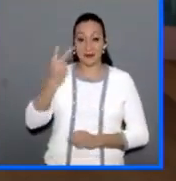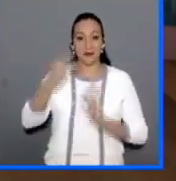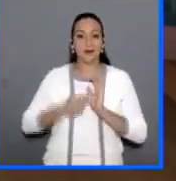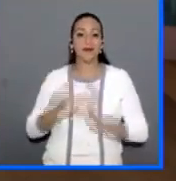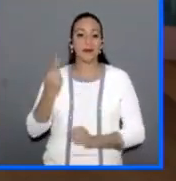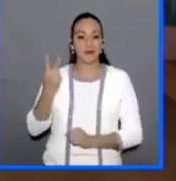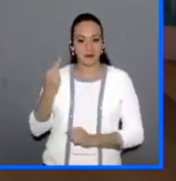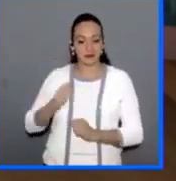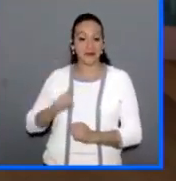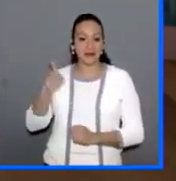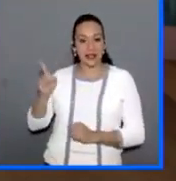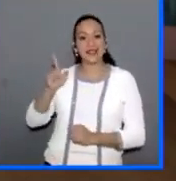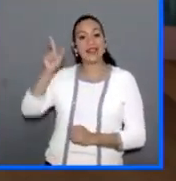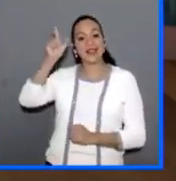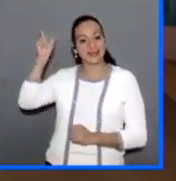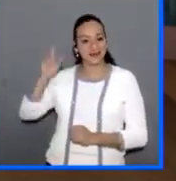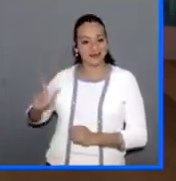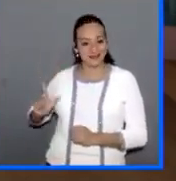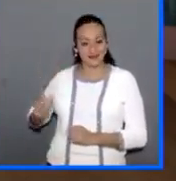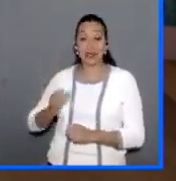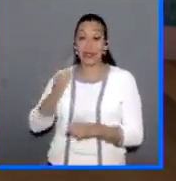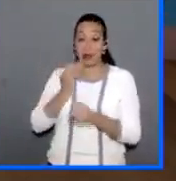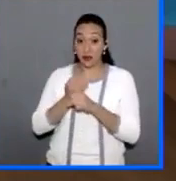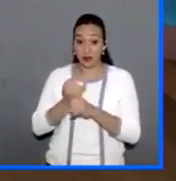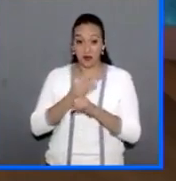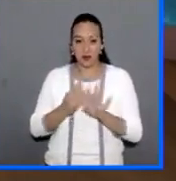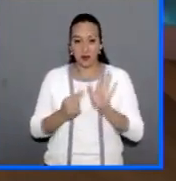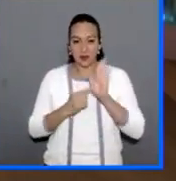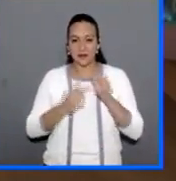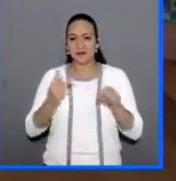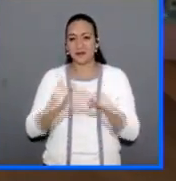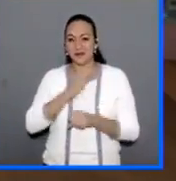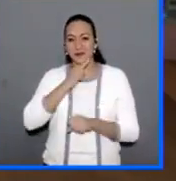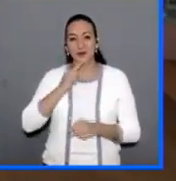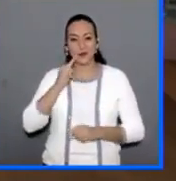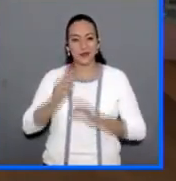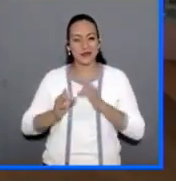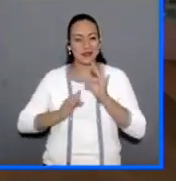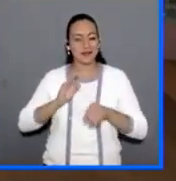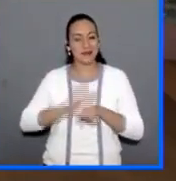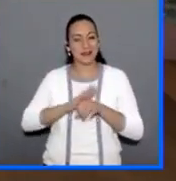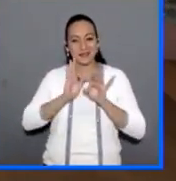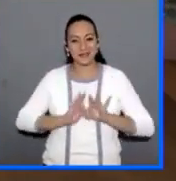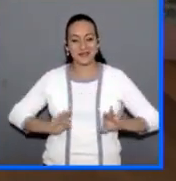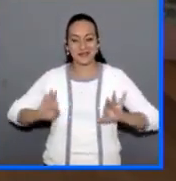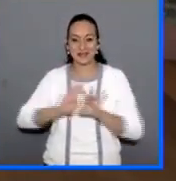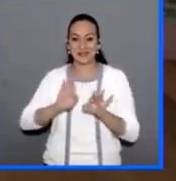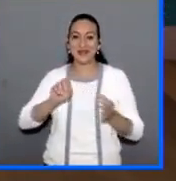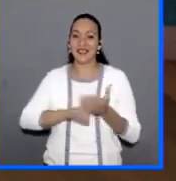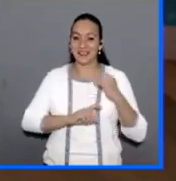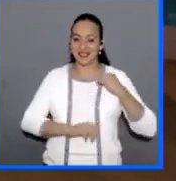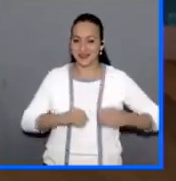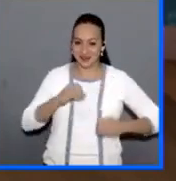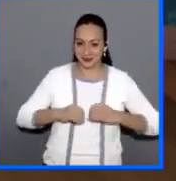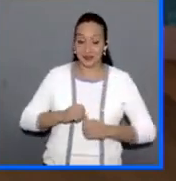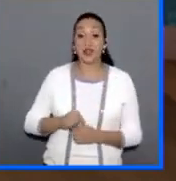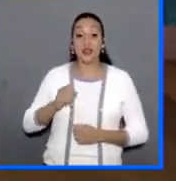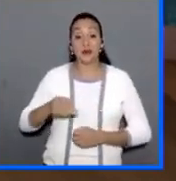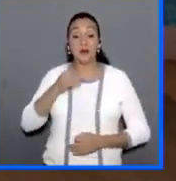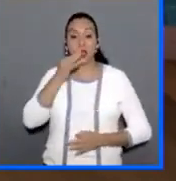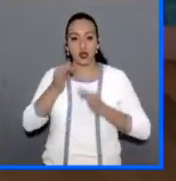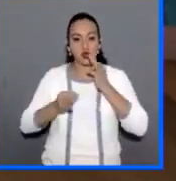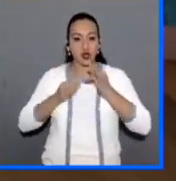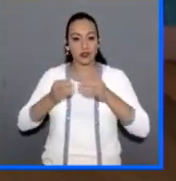Lorena Sánchez Cabrera y tendré el gusto de presentarle la información más destacada del Poder Judicial de la Federación, así como las noticias jurídicas